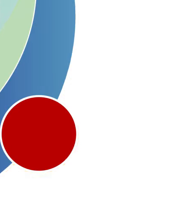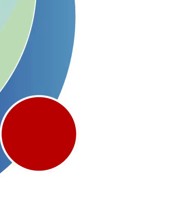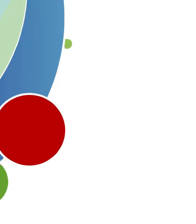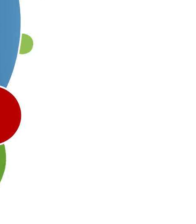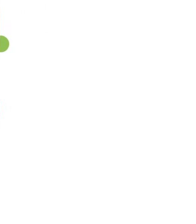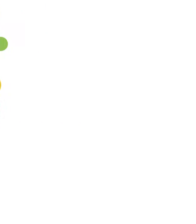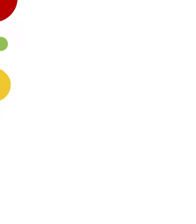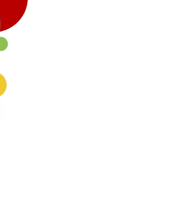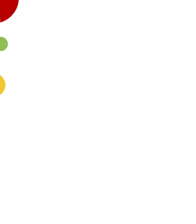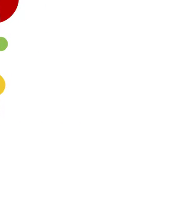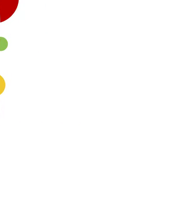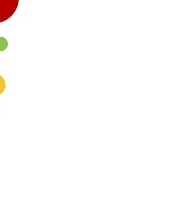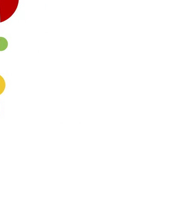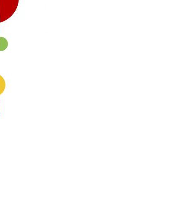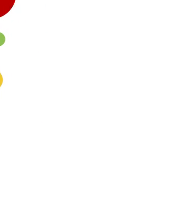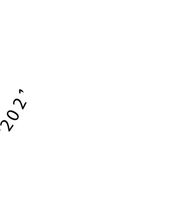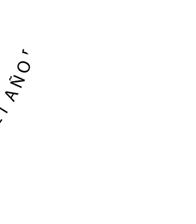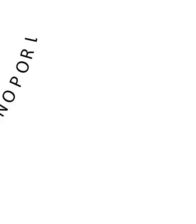Educa Bolivia